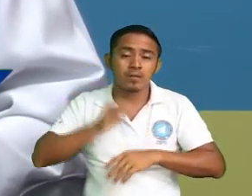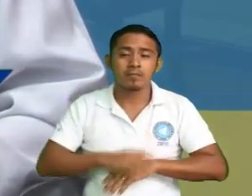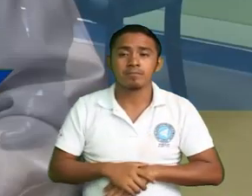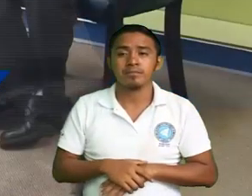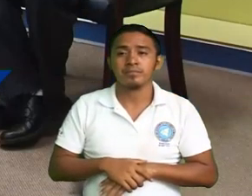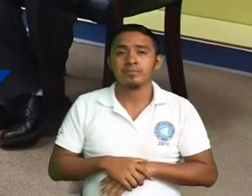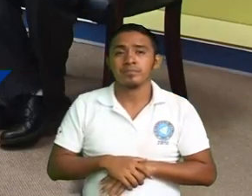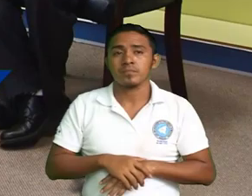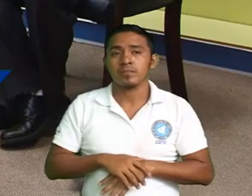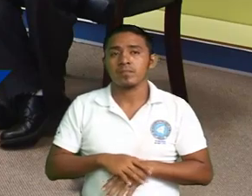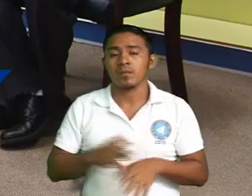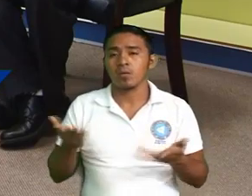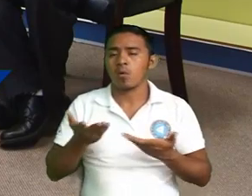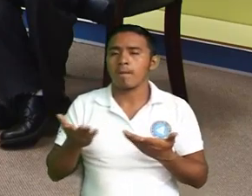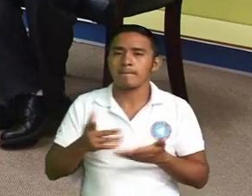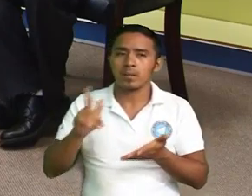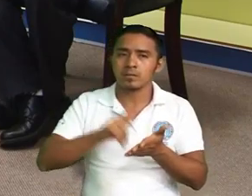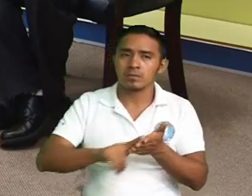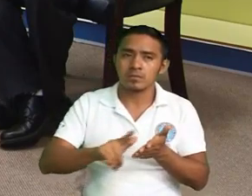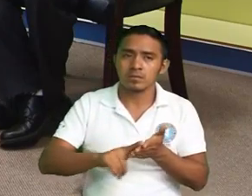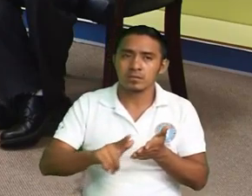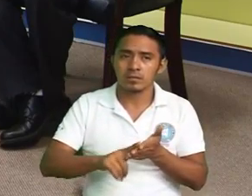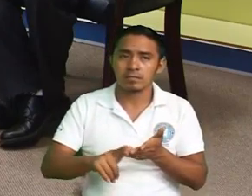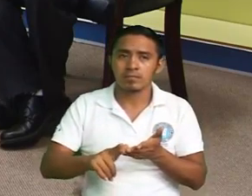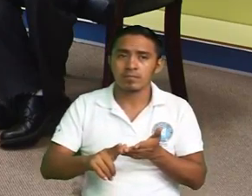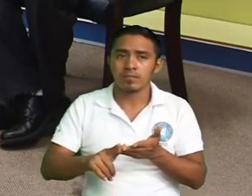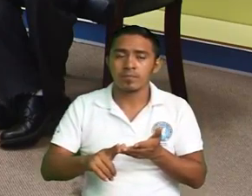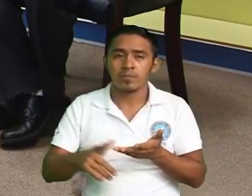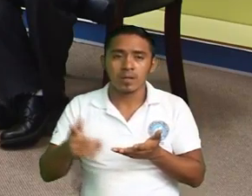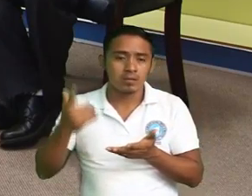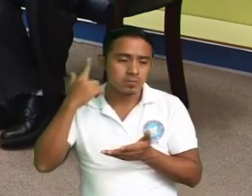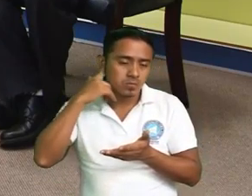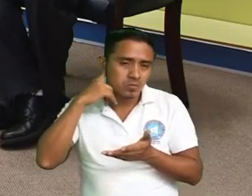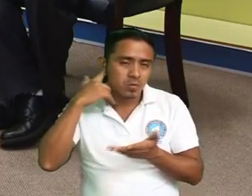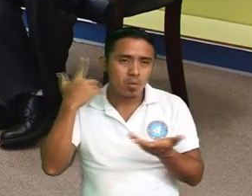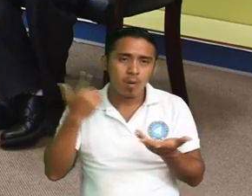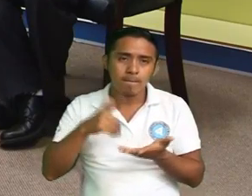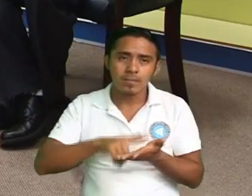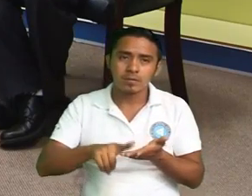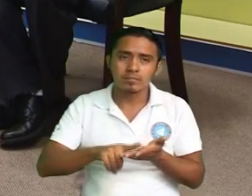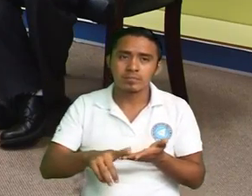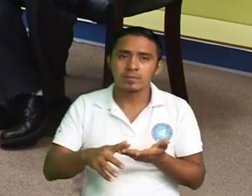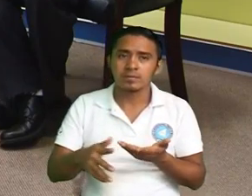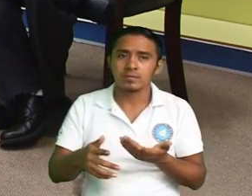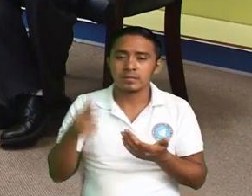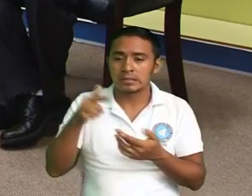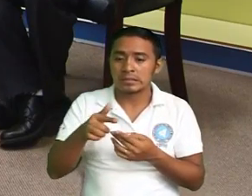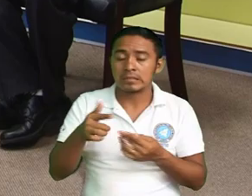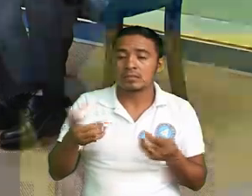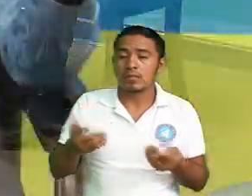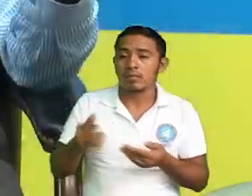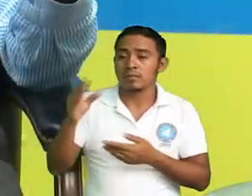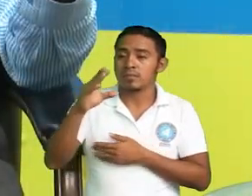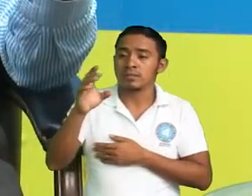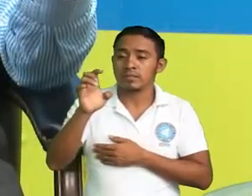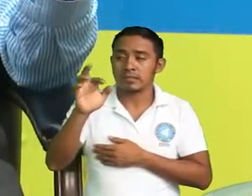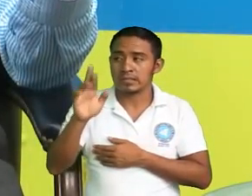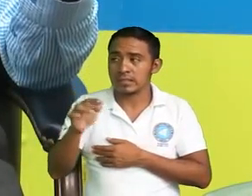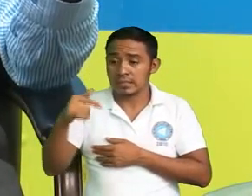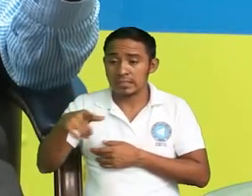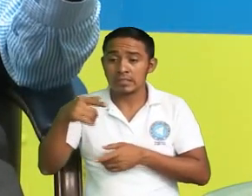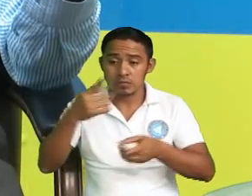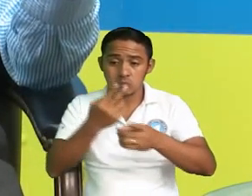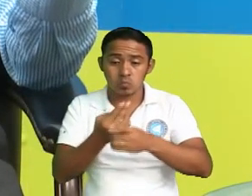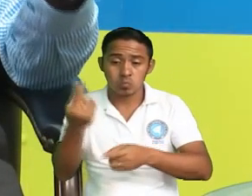manera nosotros podemos limpiar los oídos, si es recomendable limpiarlos, sin afectar esa parte, esa cera, que más